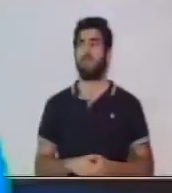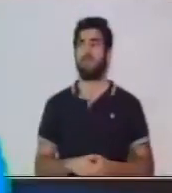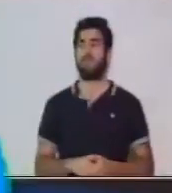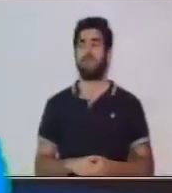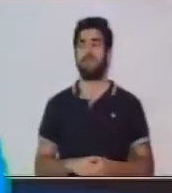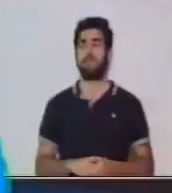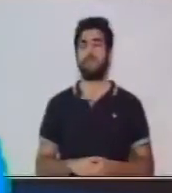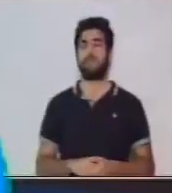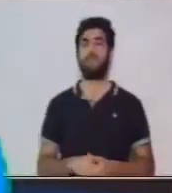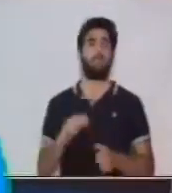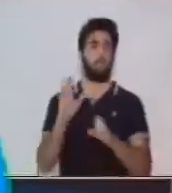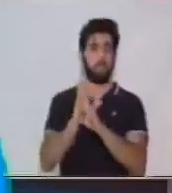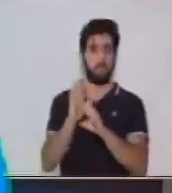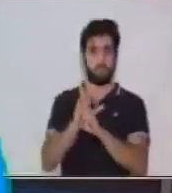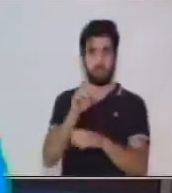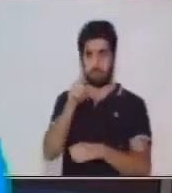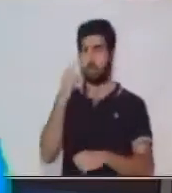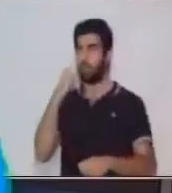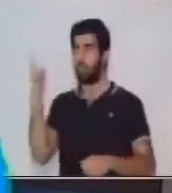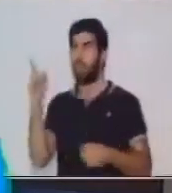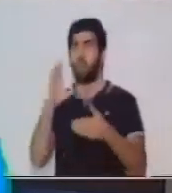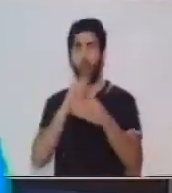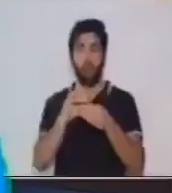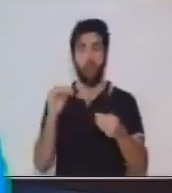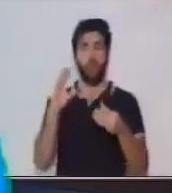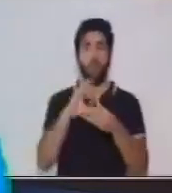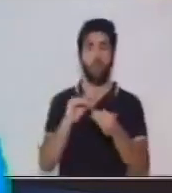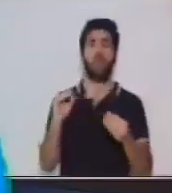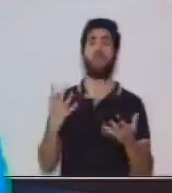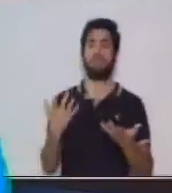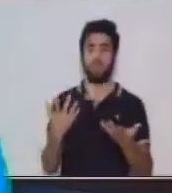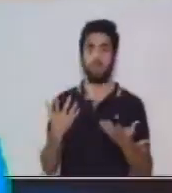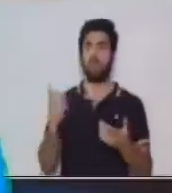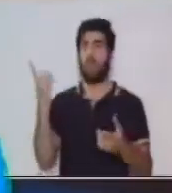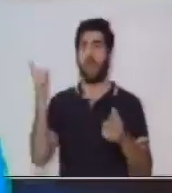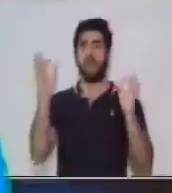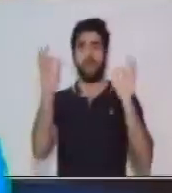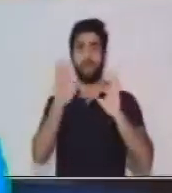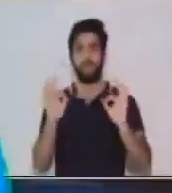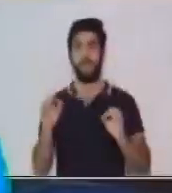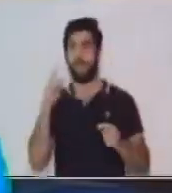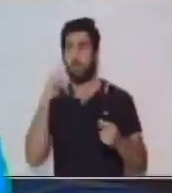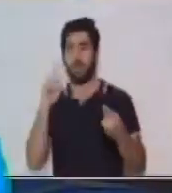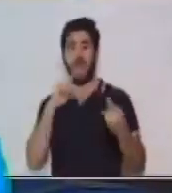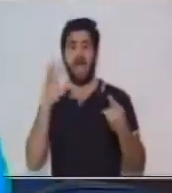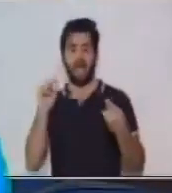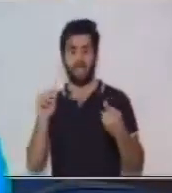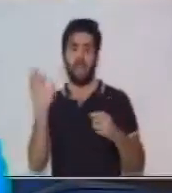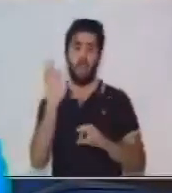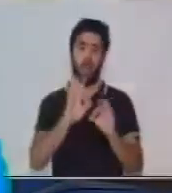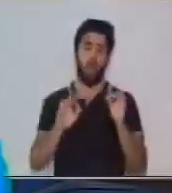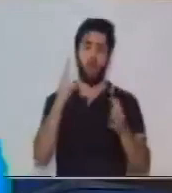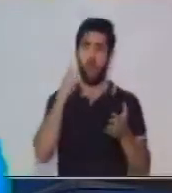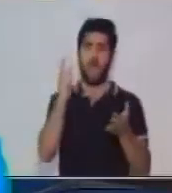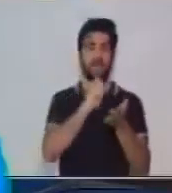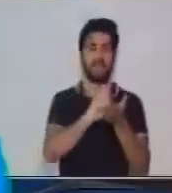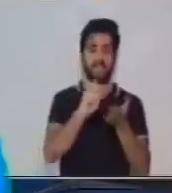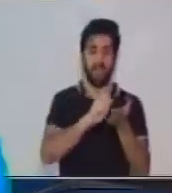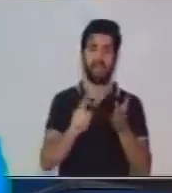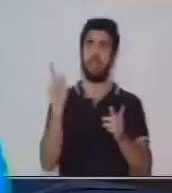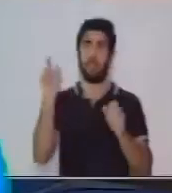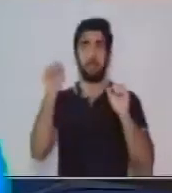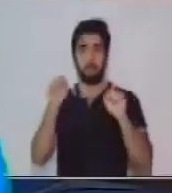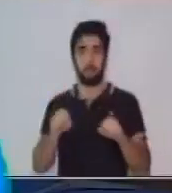En el caso del cuento, te habíamos dicho, narración breve, de forma oral o escrita, que en este caso también nos puede dar